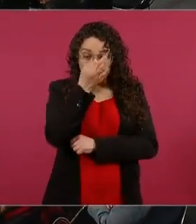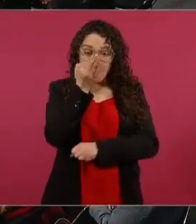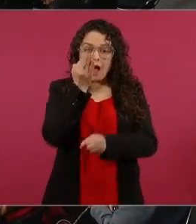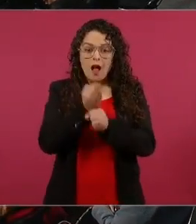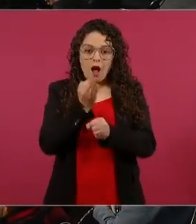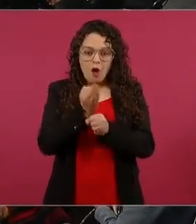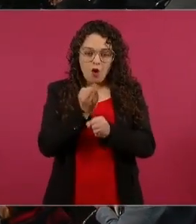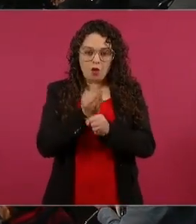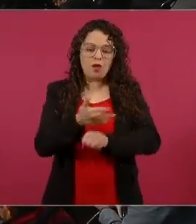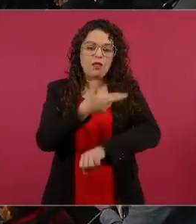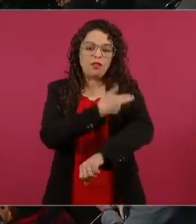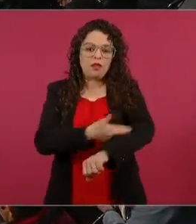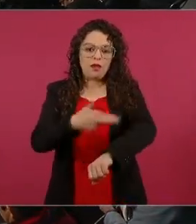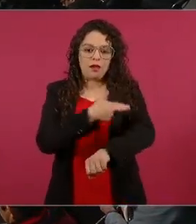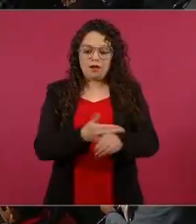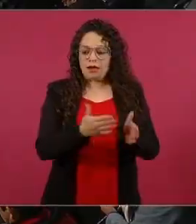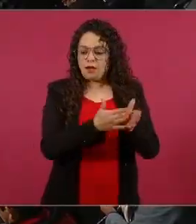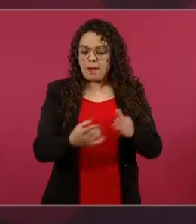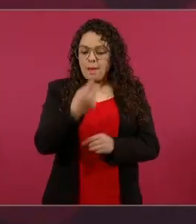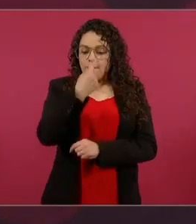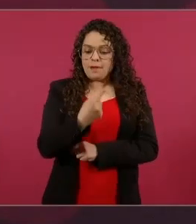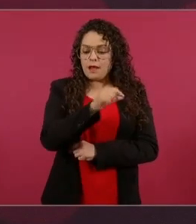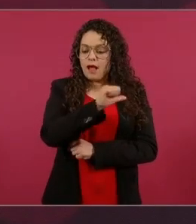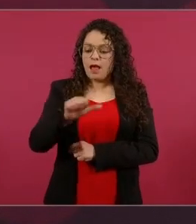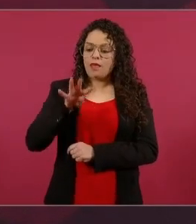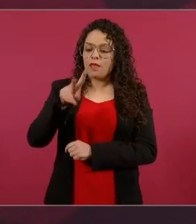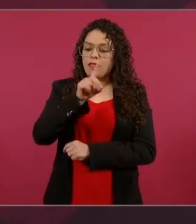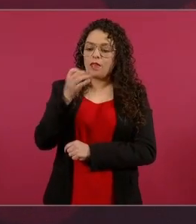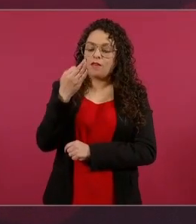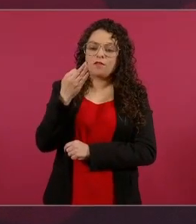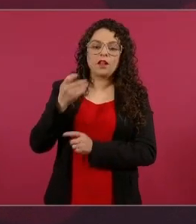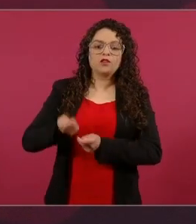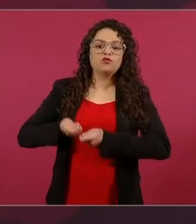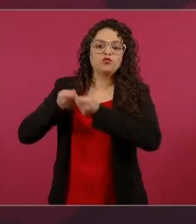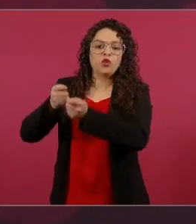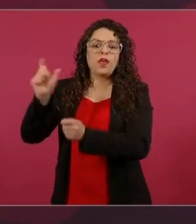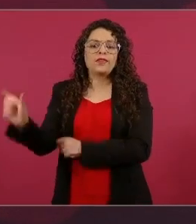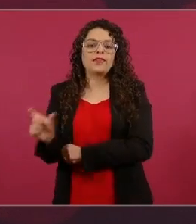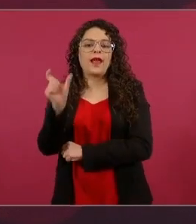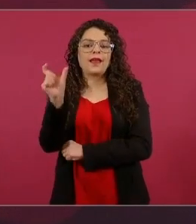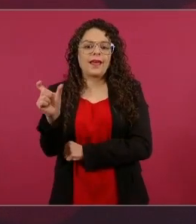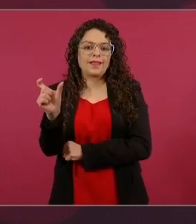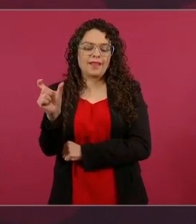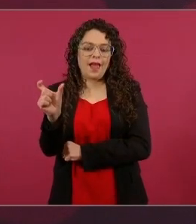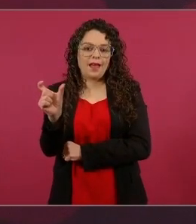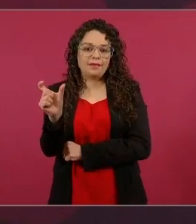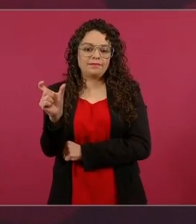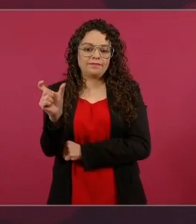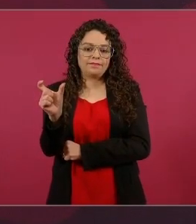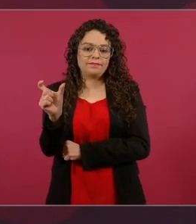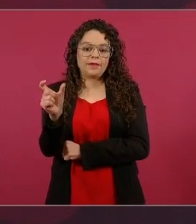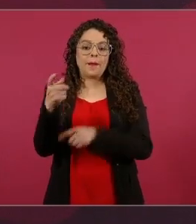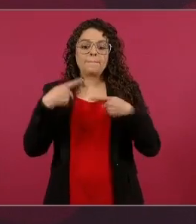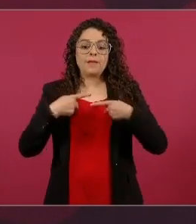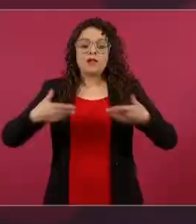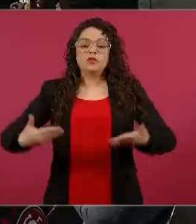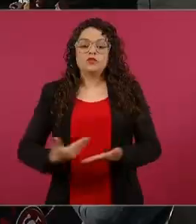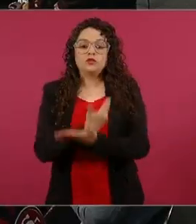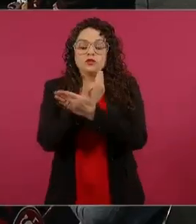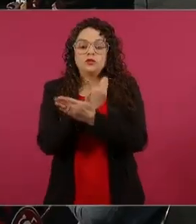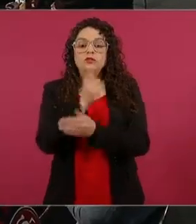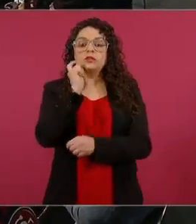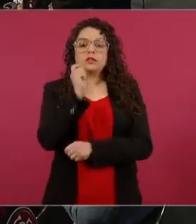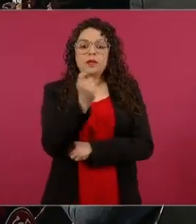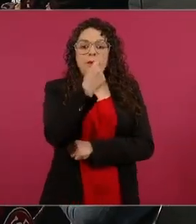periodo de entrega del primero al 19 de febrero para entregarles su tarjeta a quienes nacieron entre el primero de